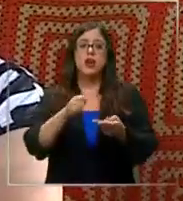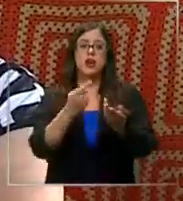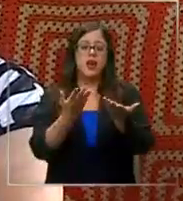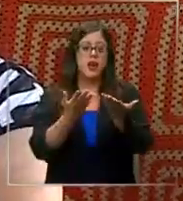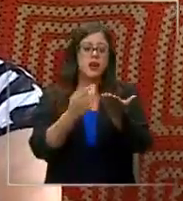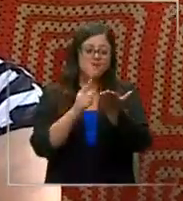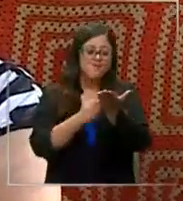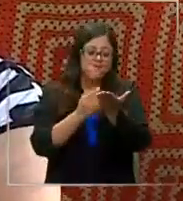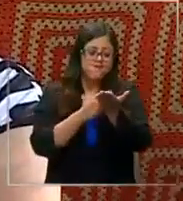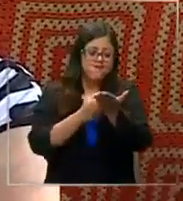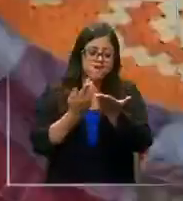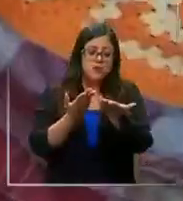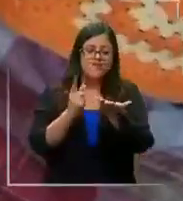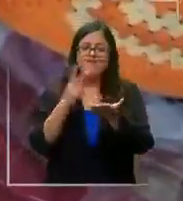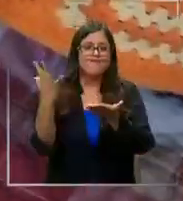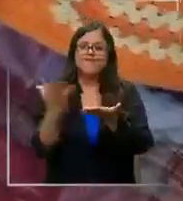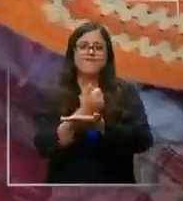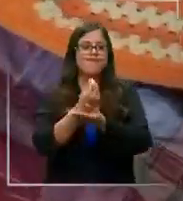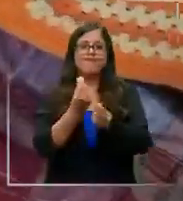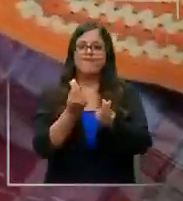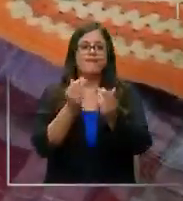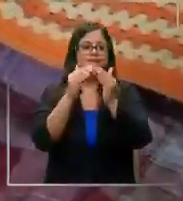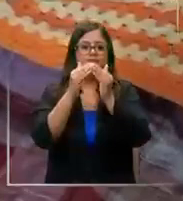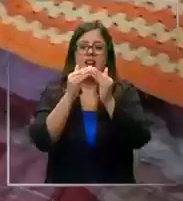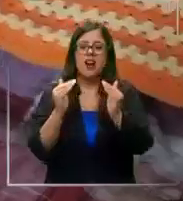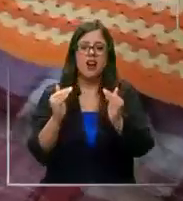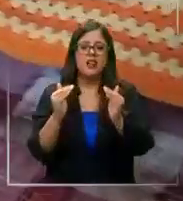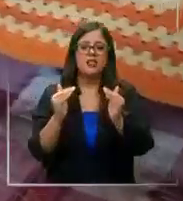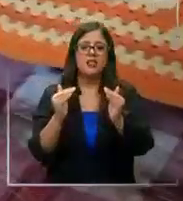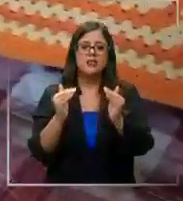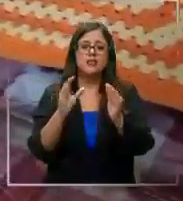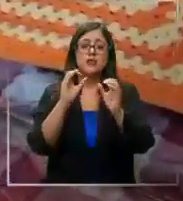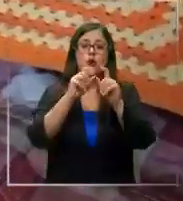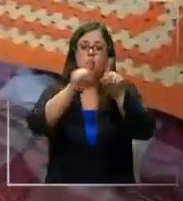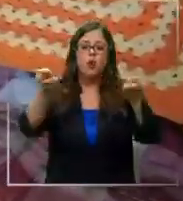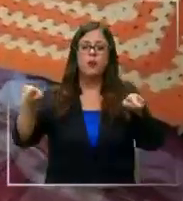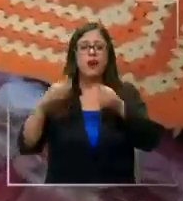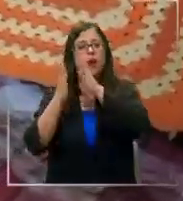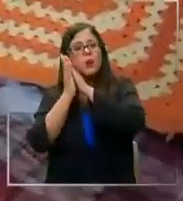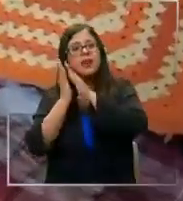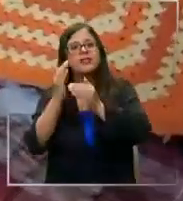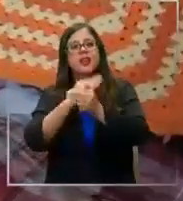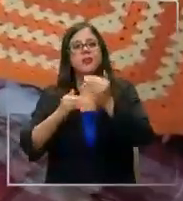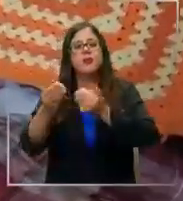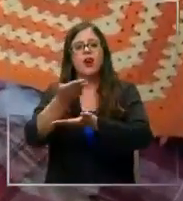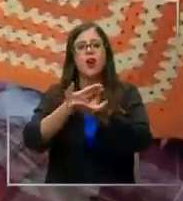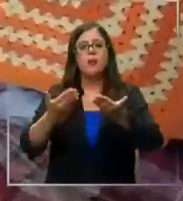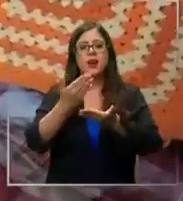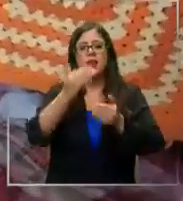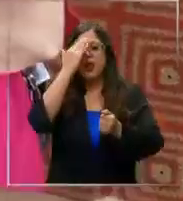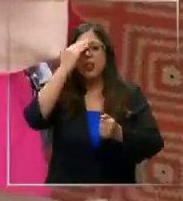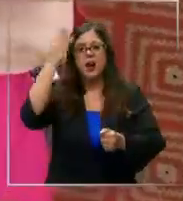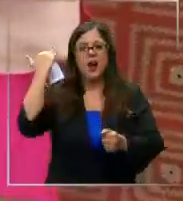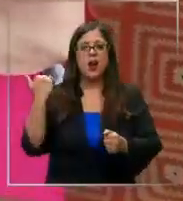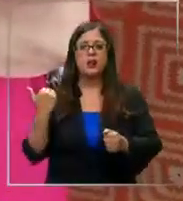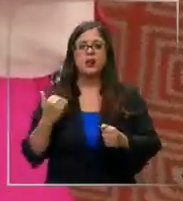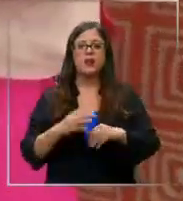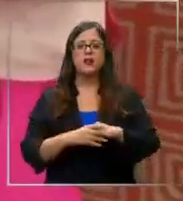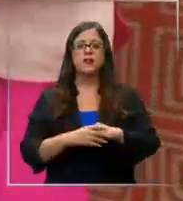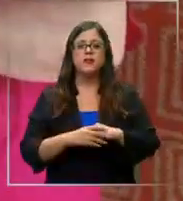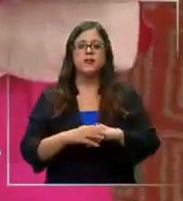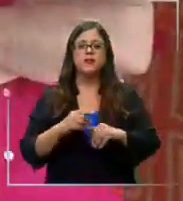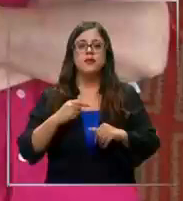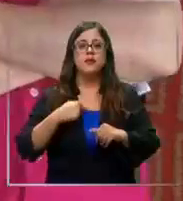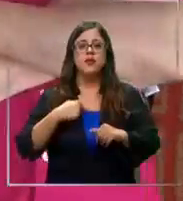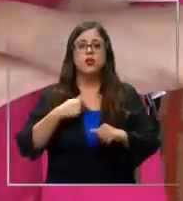cada peso, aún no les alcanza para una vivienda, ni siquiera para una habitación como la que compartían hace solo unos días atrás. Siempre he tenido el